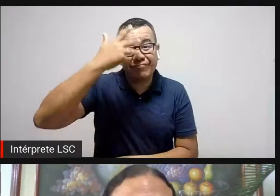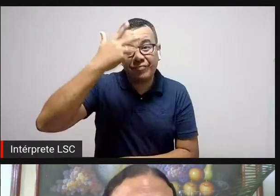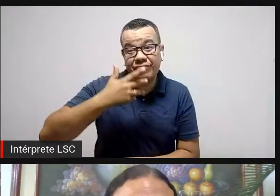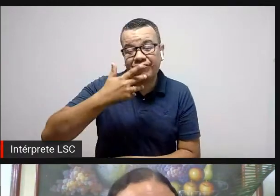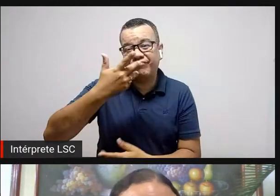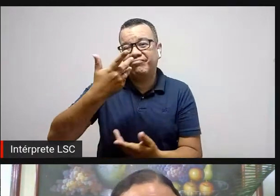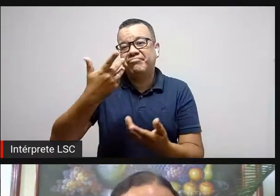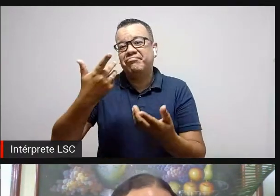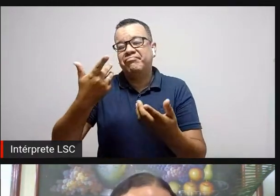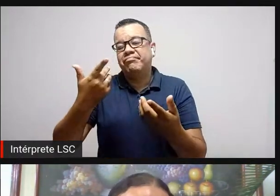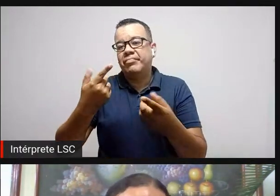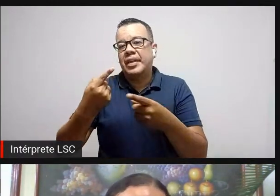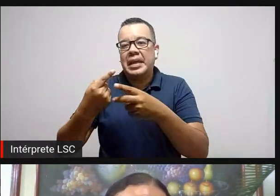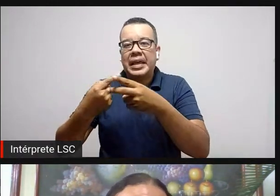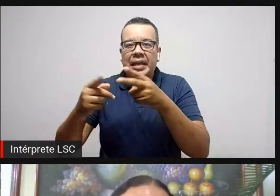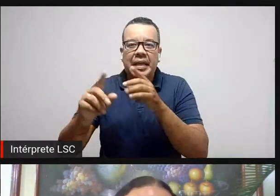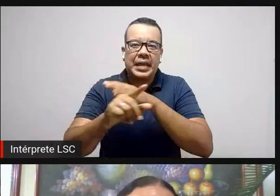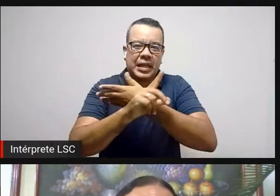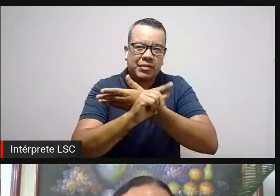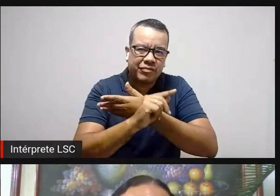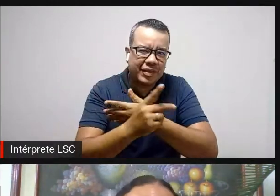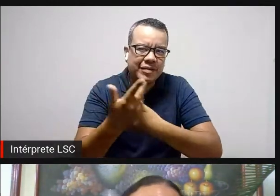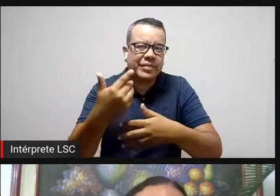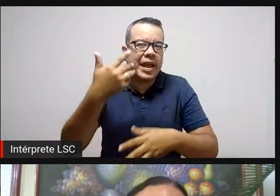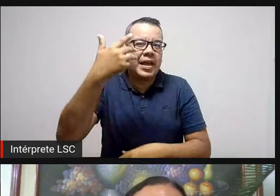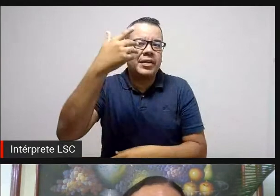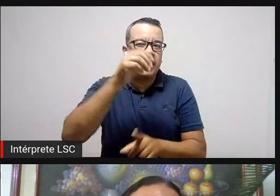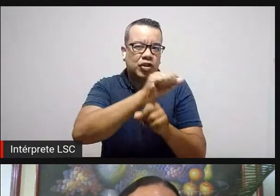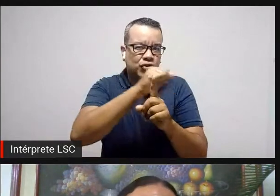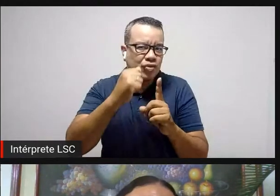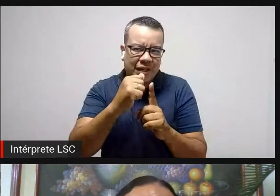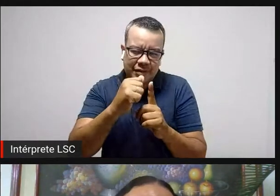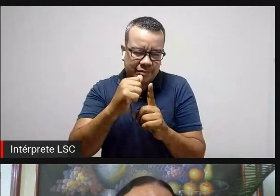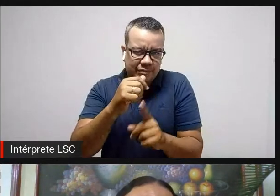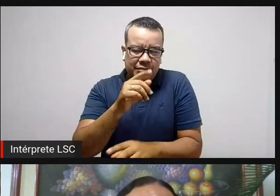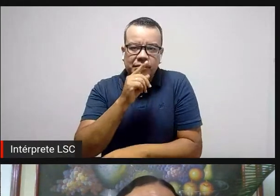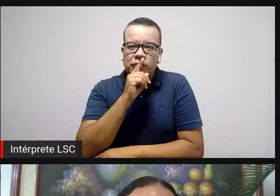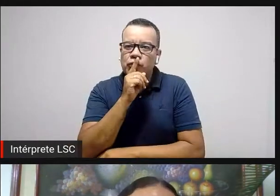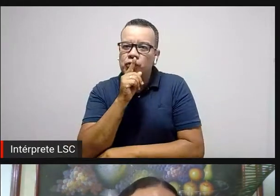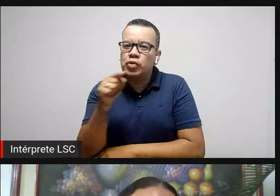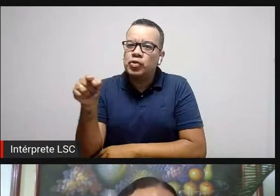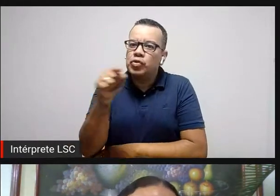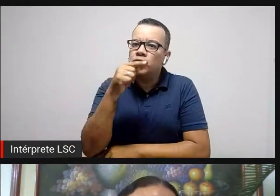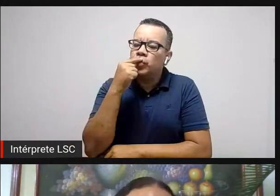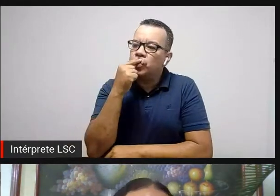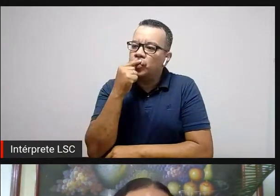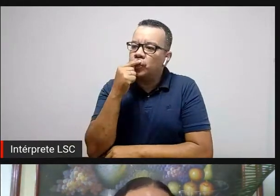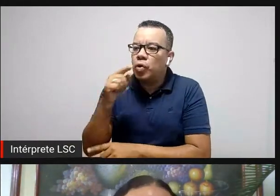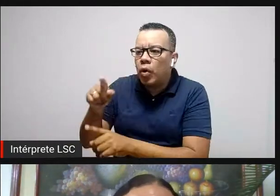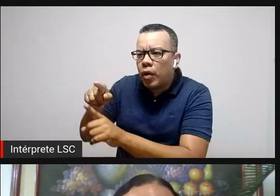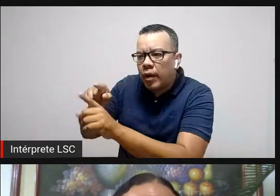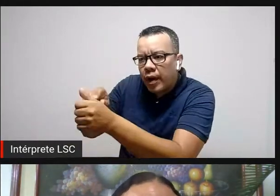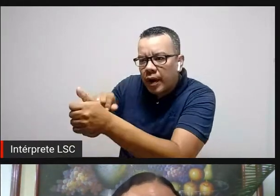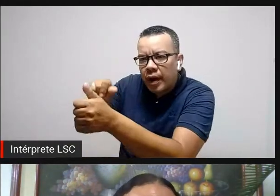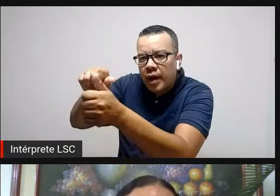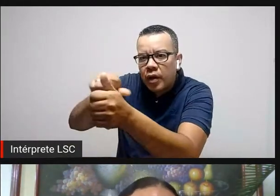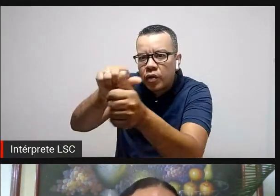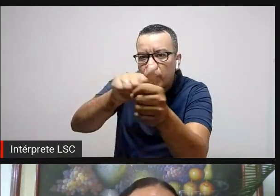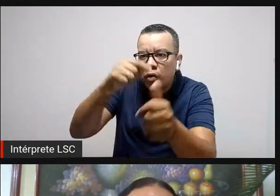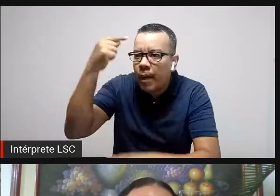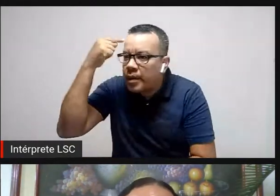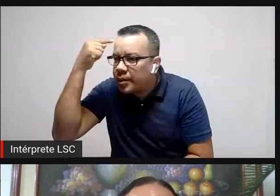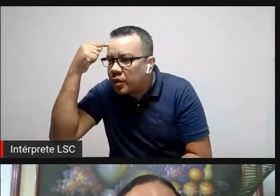cadáveres exquisitos, ¿cierto? Y que gracias a ese cadáver exquisito que cada uno combinaba también todos esos pensamientos, todas sus